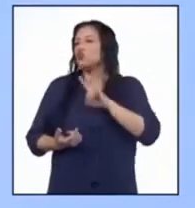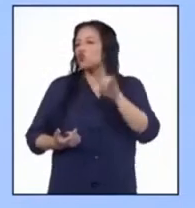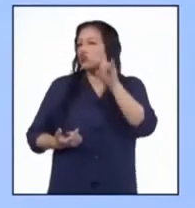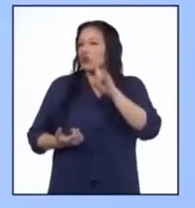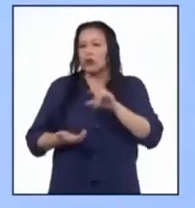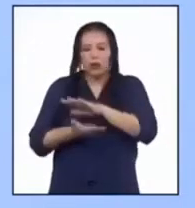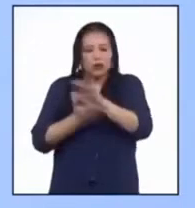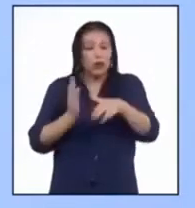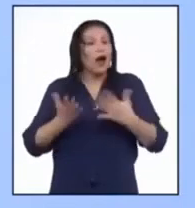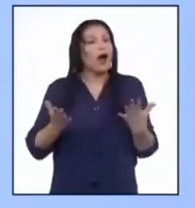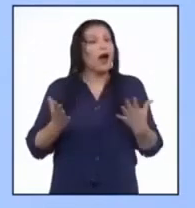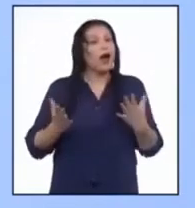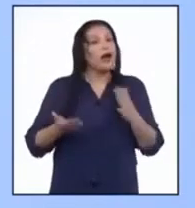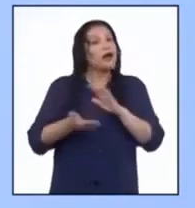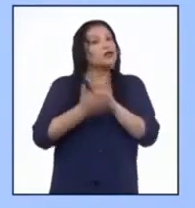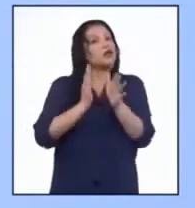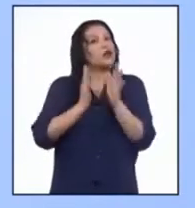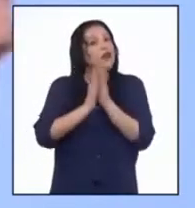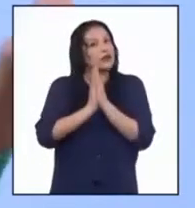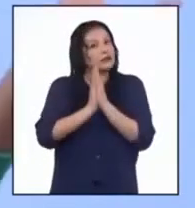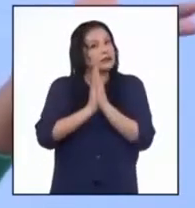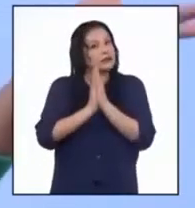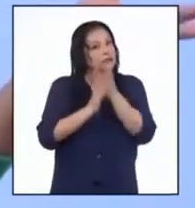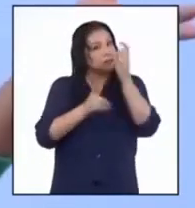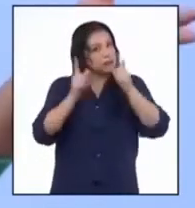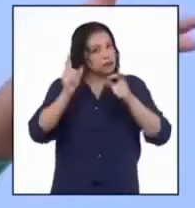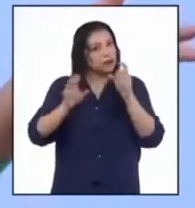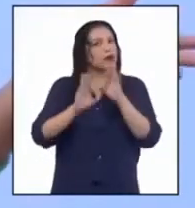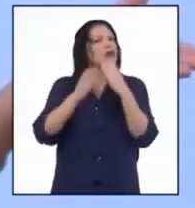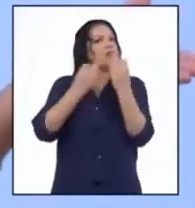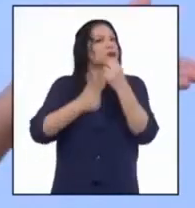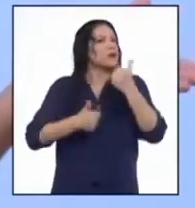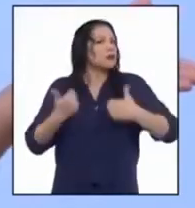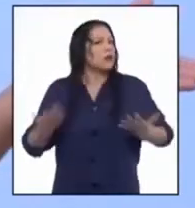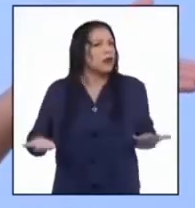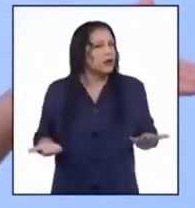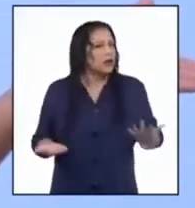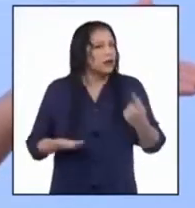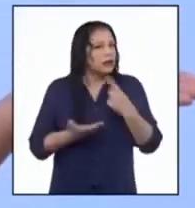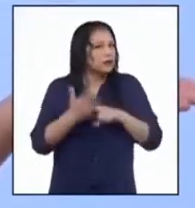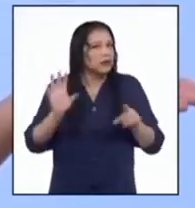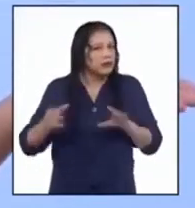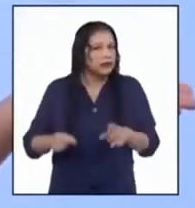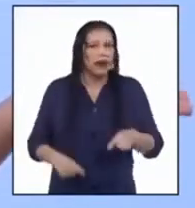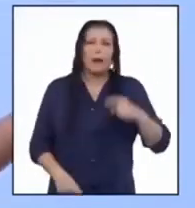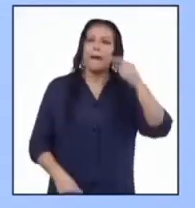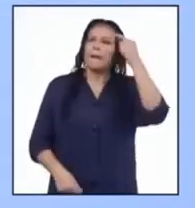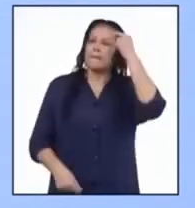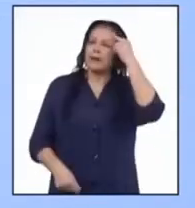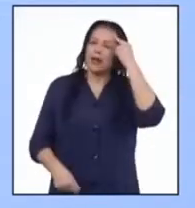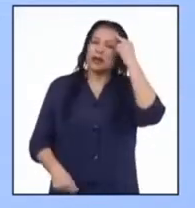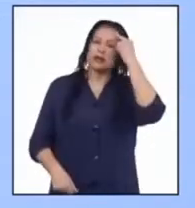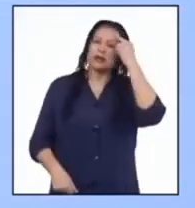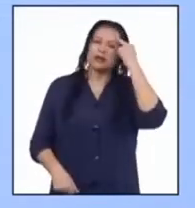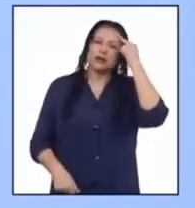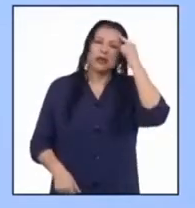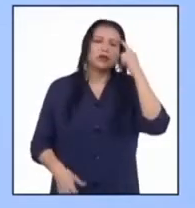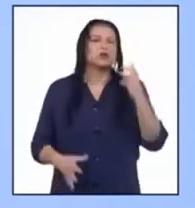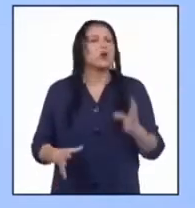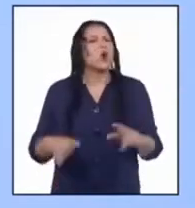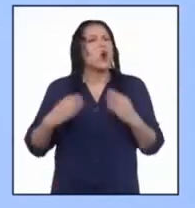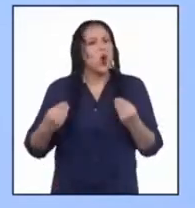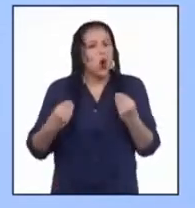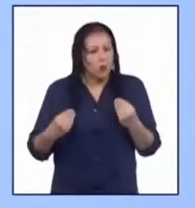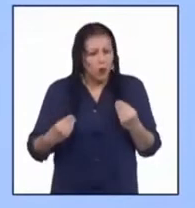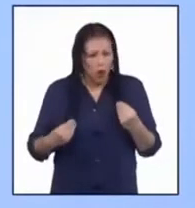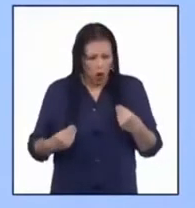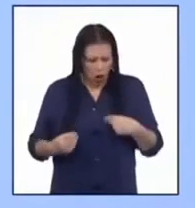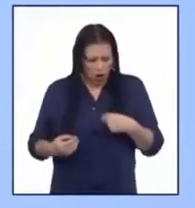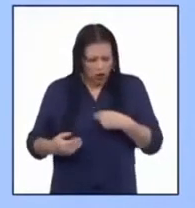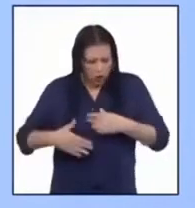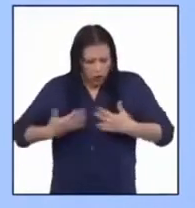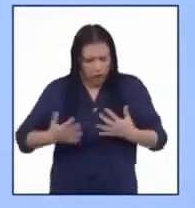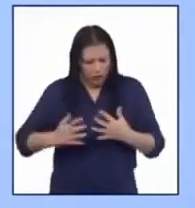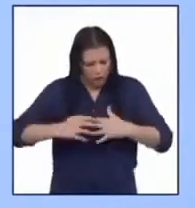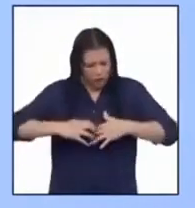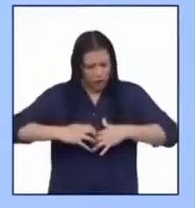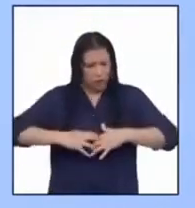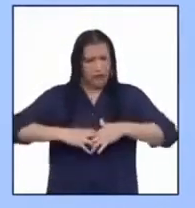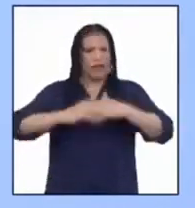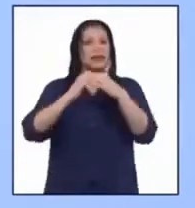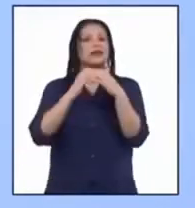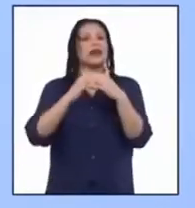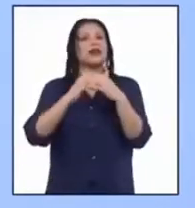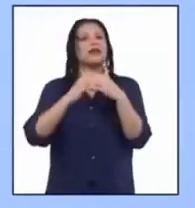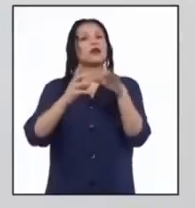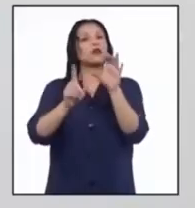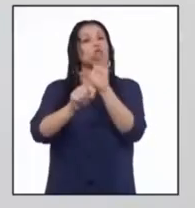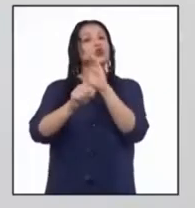todos los miembros de la familia, por favor, ¿qué nos queda? Nos queda seguir pensando cómo podemos ir fortaleciendo la cultura